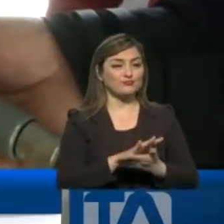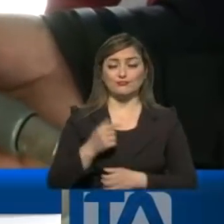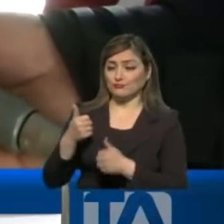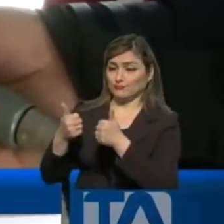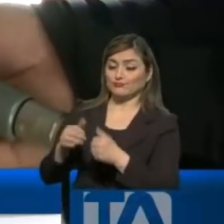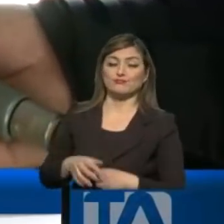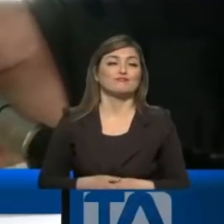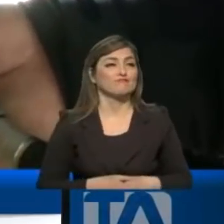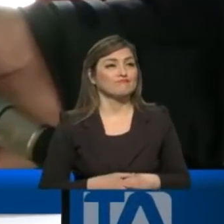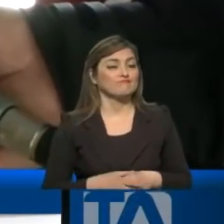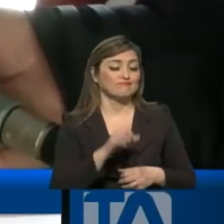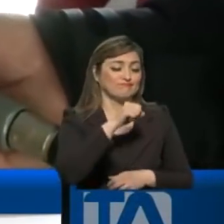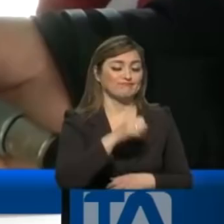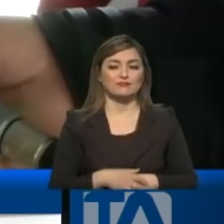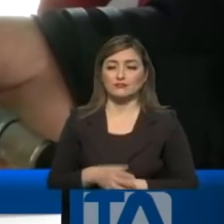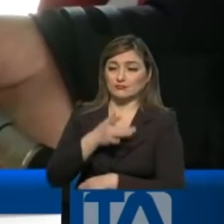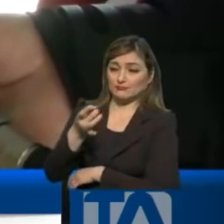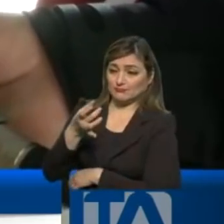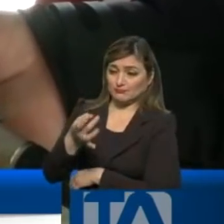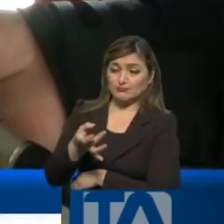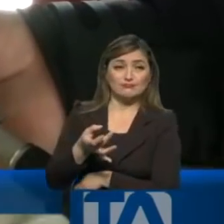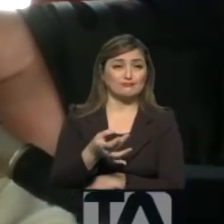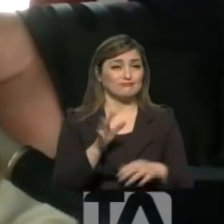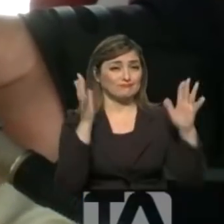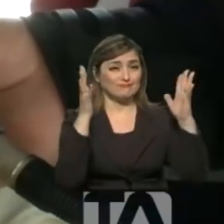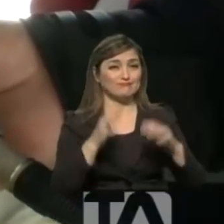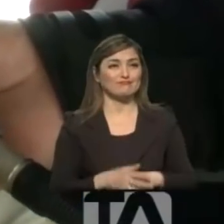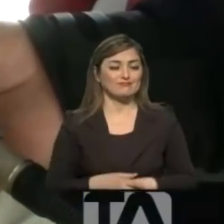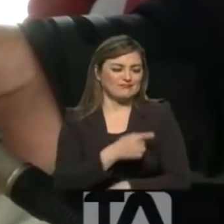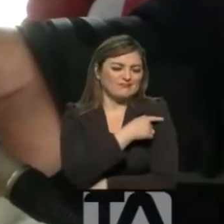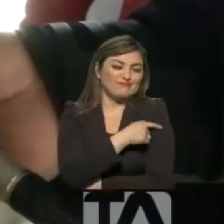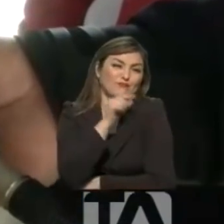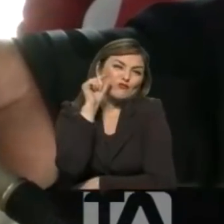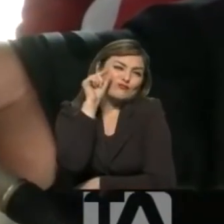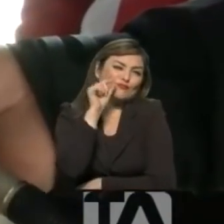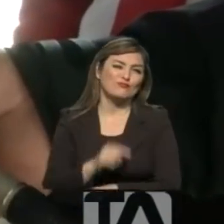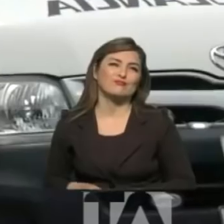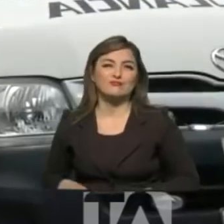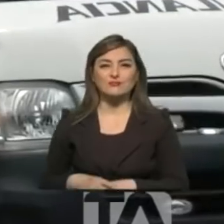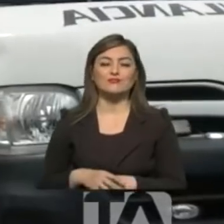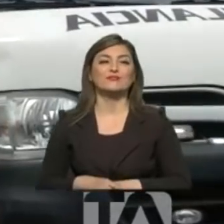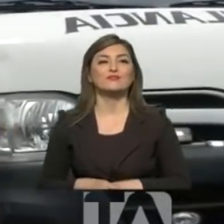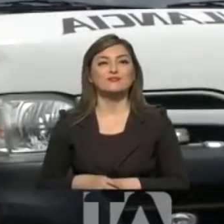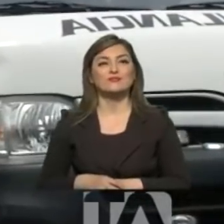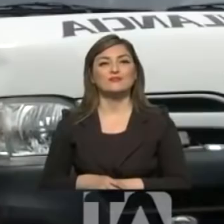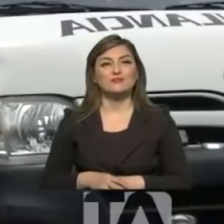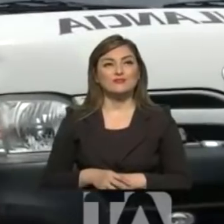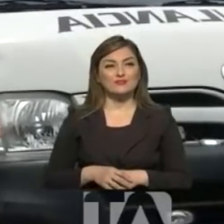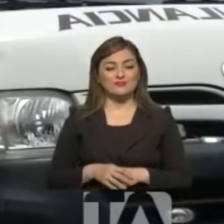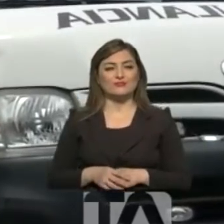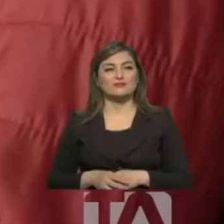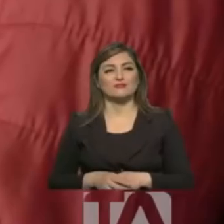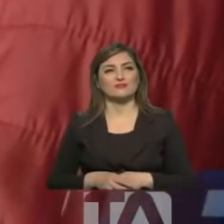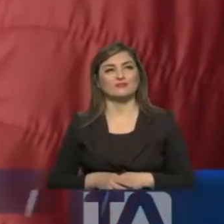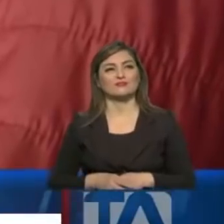Sí. ¿No duele? No, ahorita un poquito me está doliendo. Este es